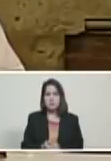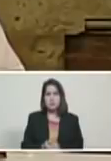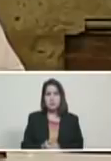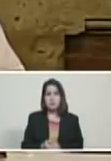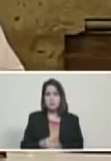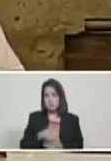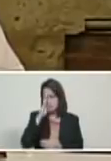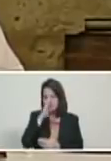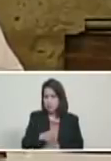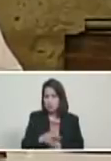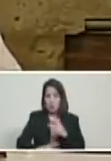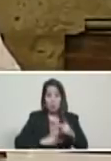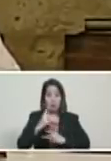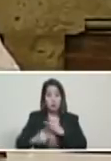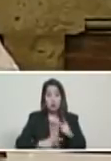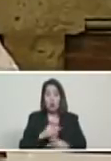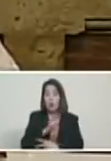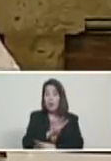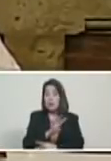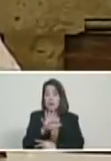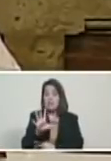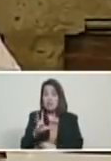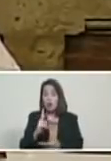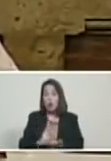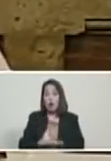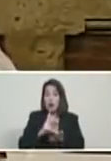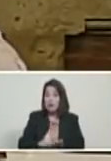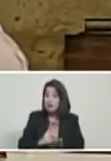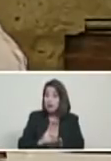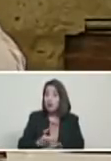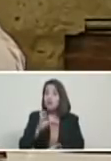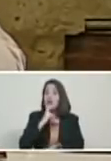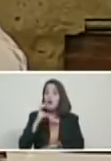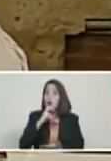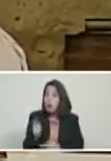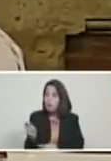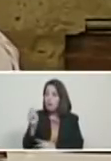inmediata de producción de 45 kilos de oro mensual.